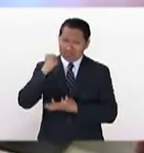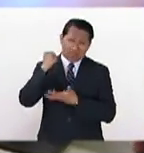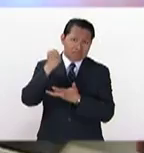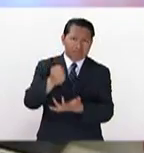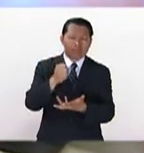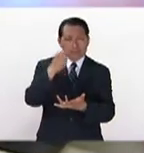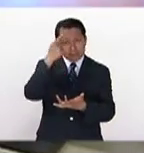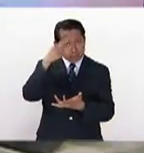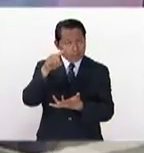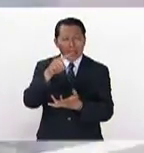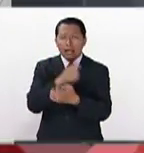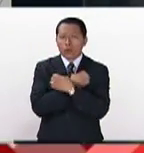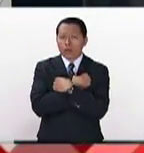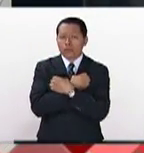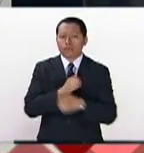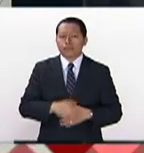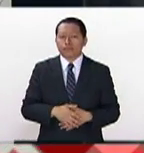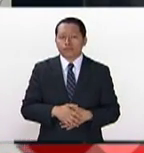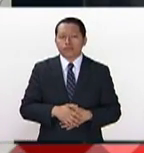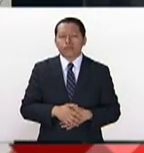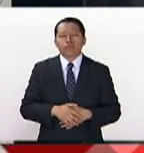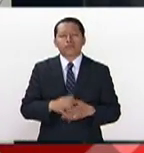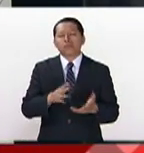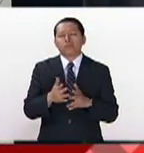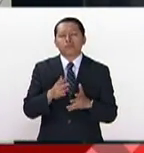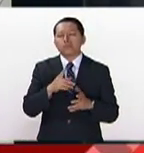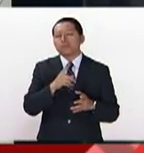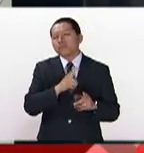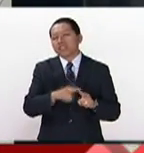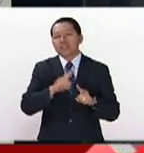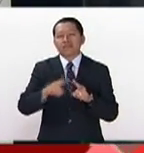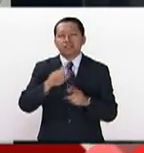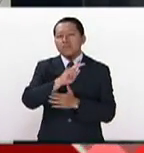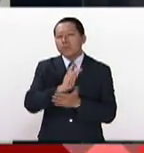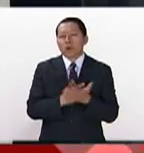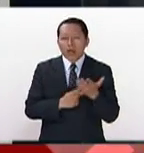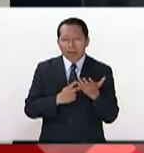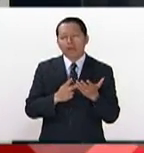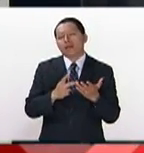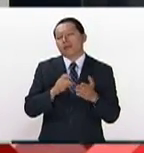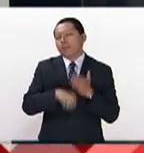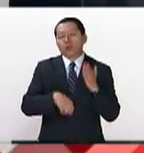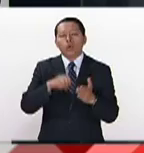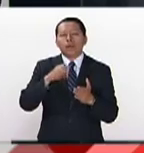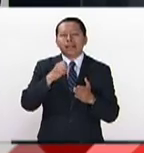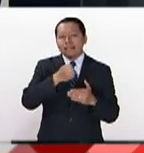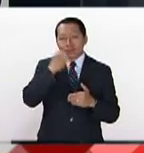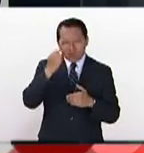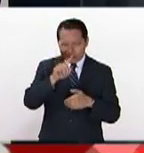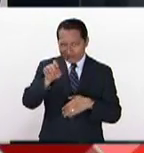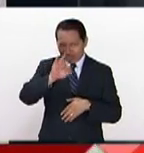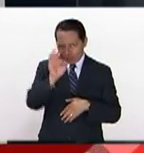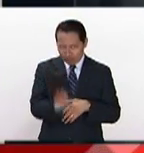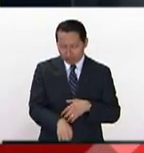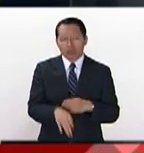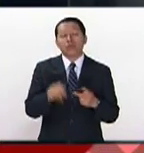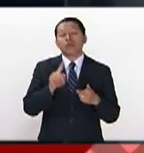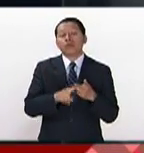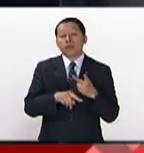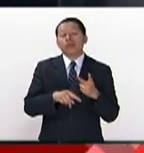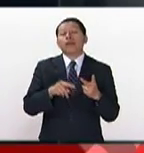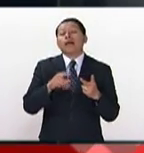histórica en materia educativa. Se calcula que a través de los distintos programas, Escuelas al 100, de la